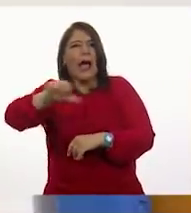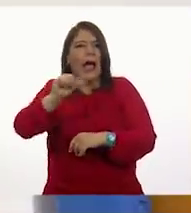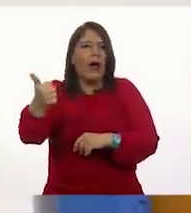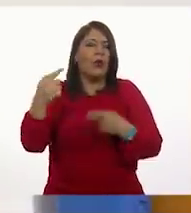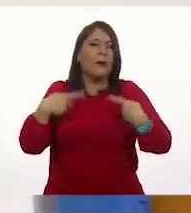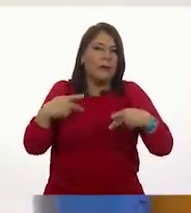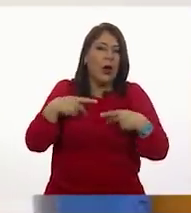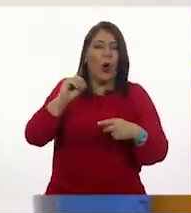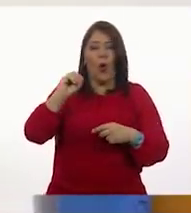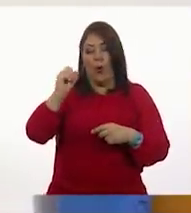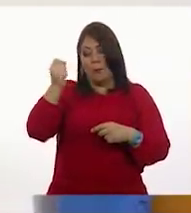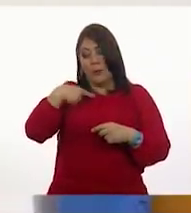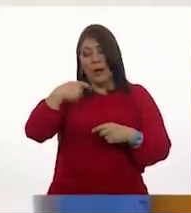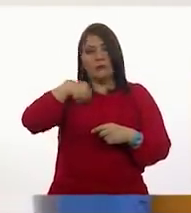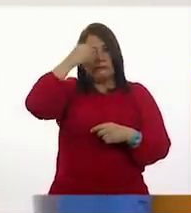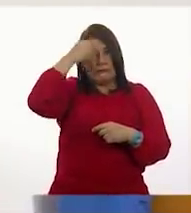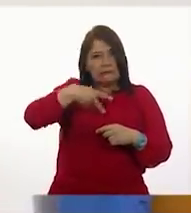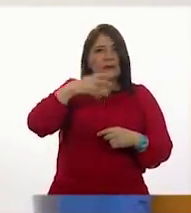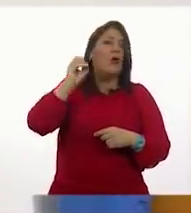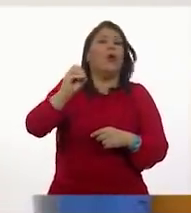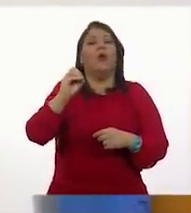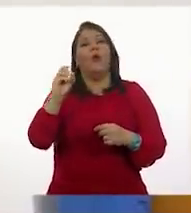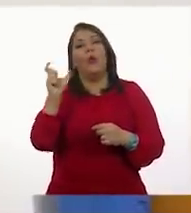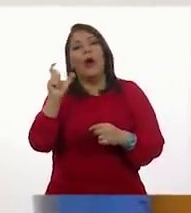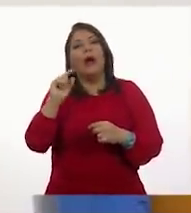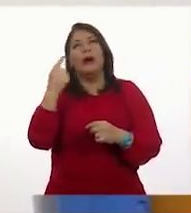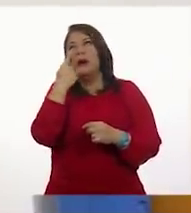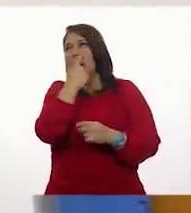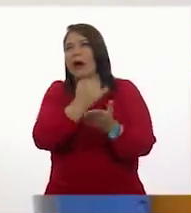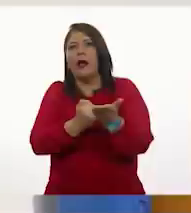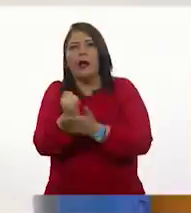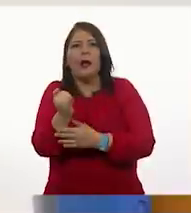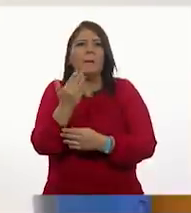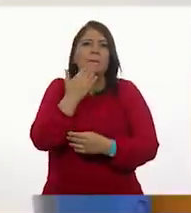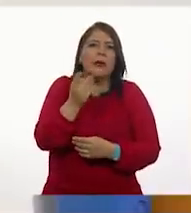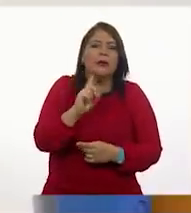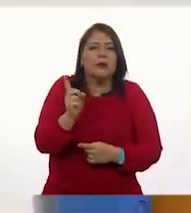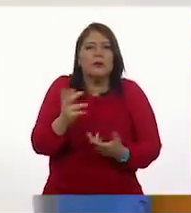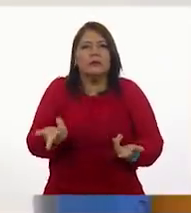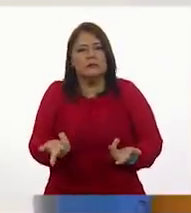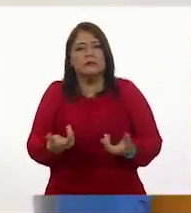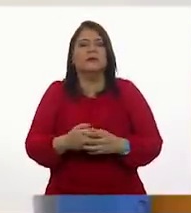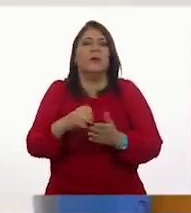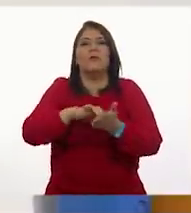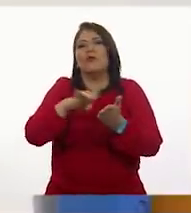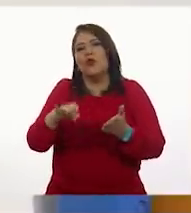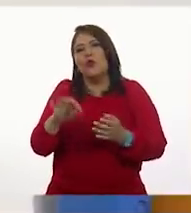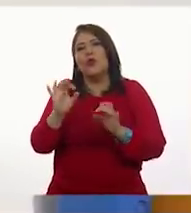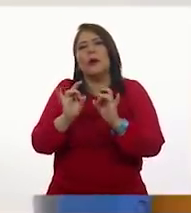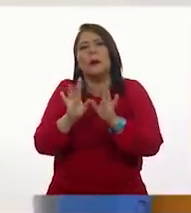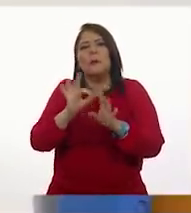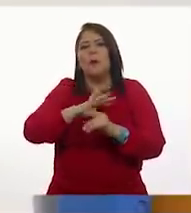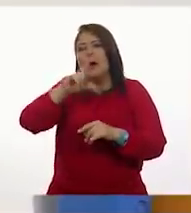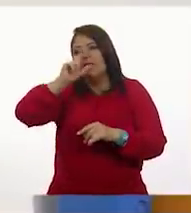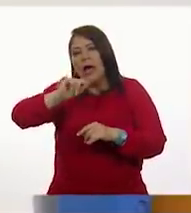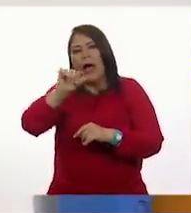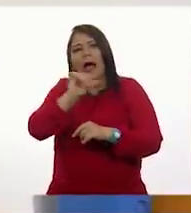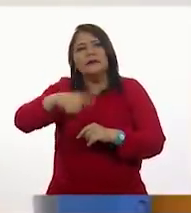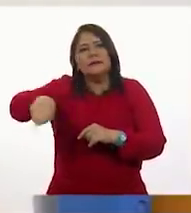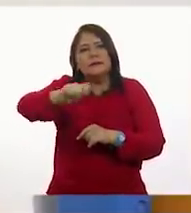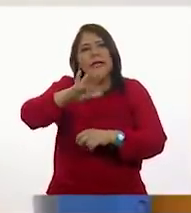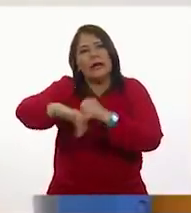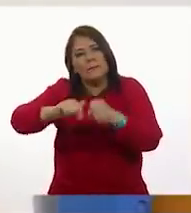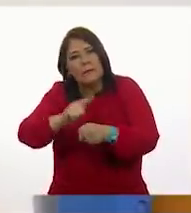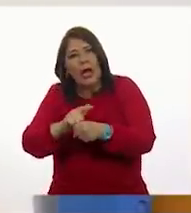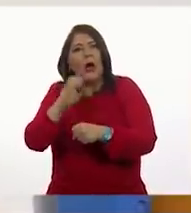a nosotros mismos o a otras personas cuando tomamos una decisión. Incluso también puede afectar a los animales y a